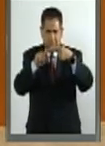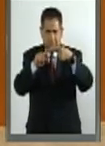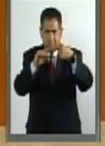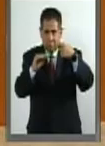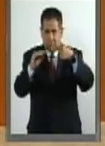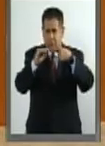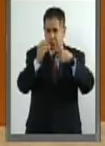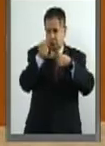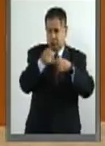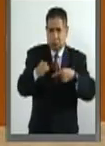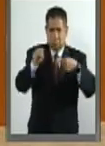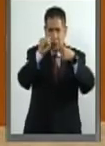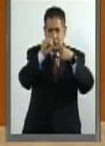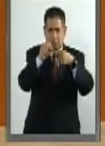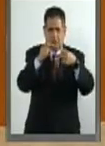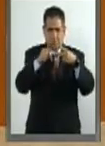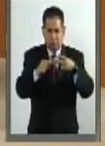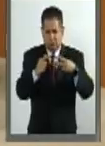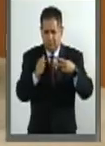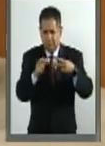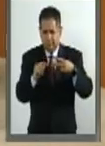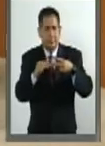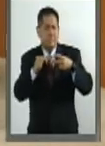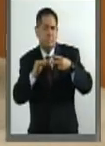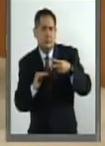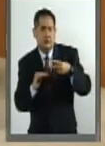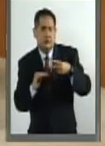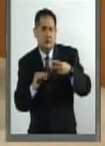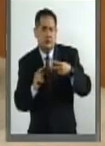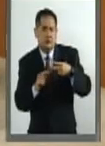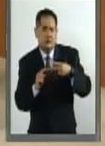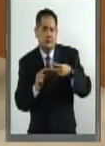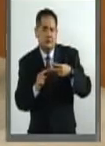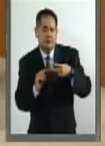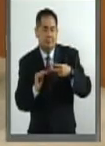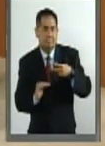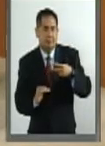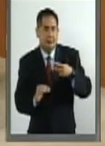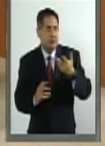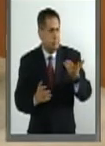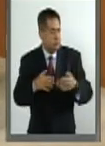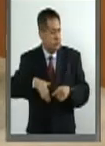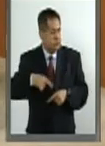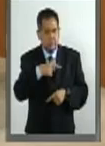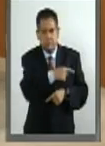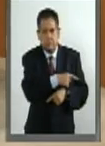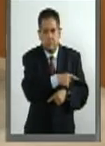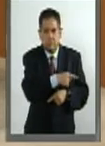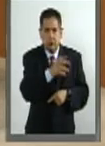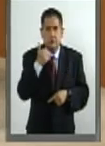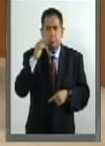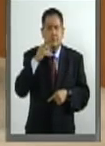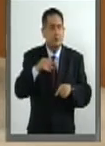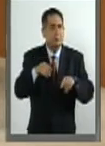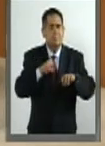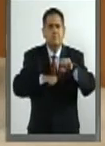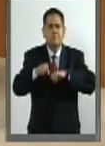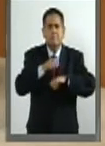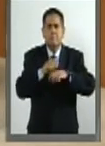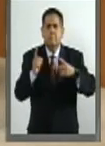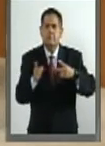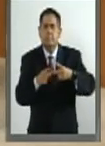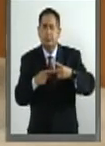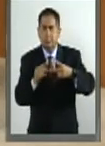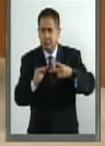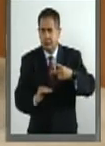de socios y el nivel de gerentes. Y la persona en comento fue empleada de esa institución como